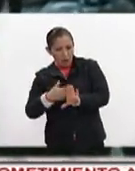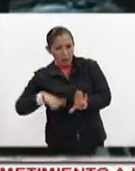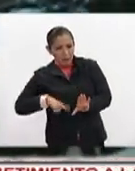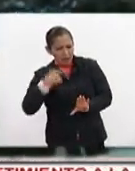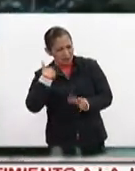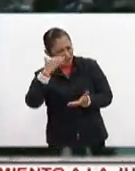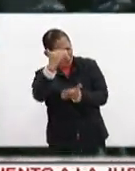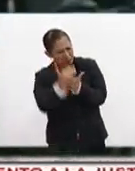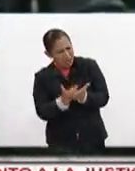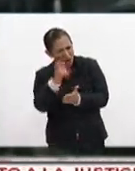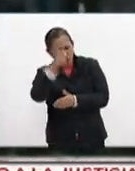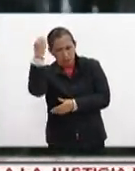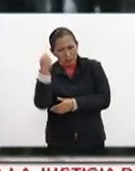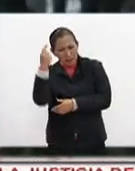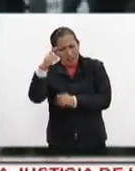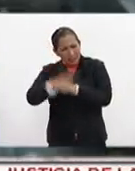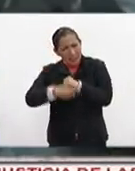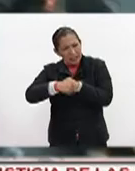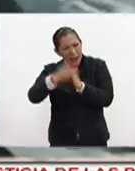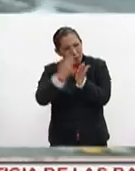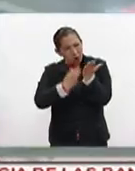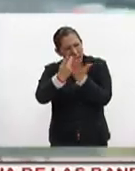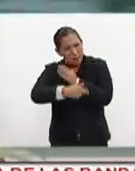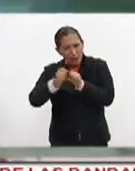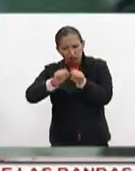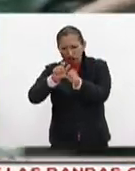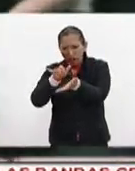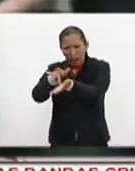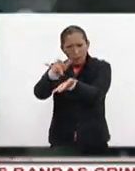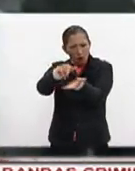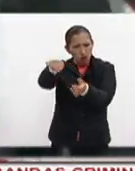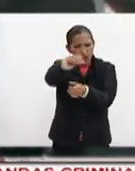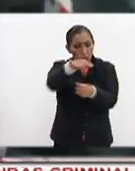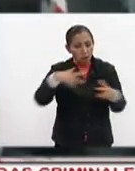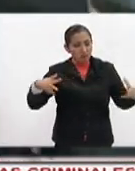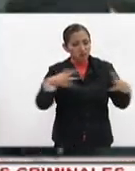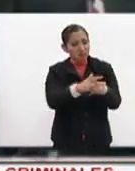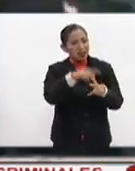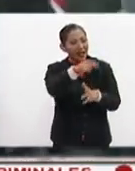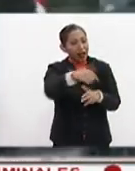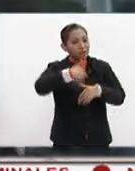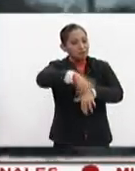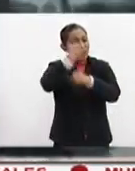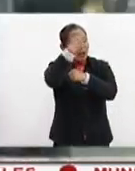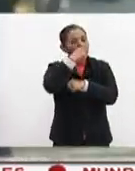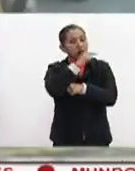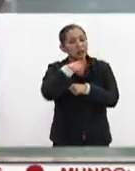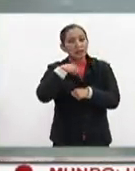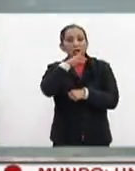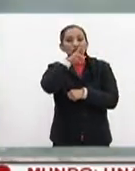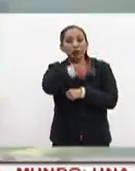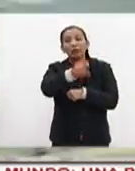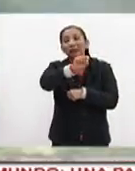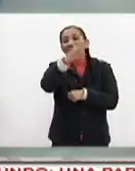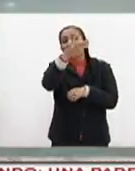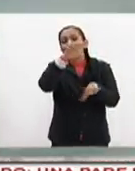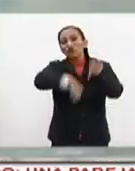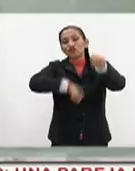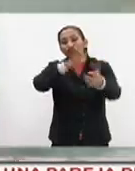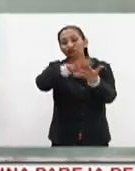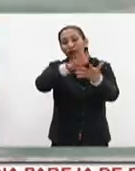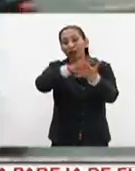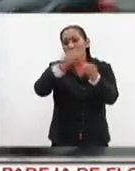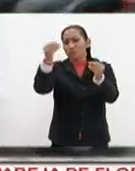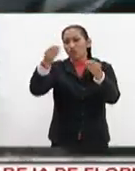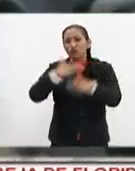a los pensionados y afecta los programas sociales. El enfrentamiento entre manifestantes y policías dejó un saldo de 22 detenidos